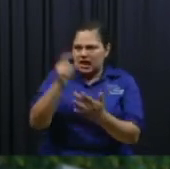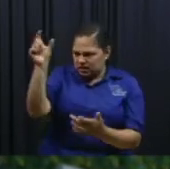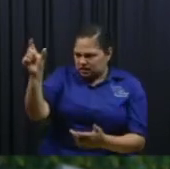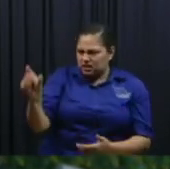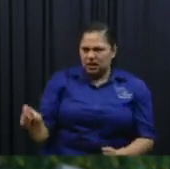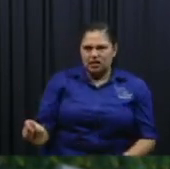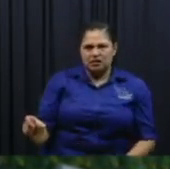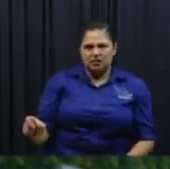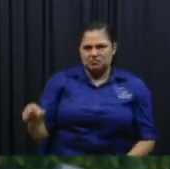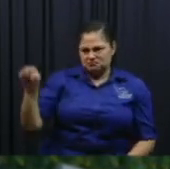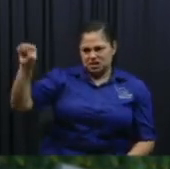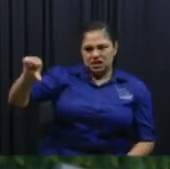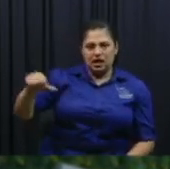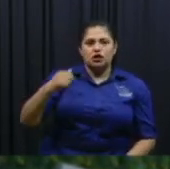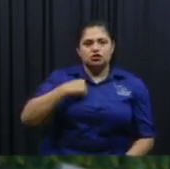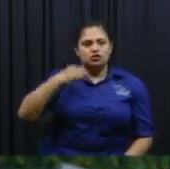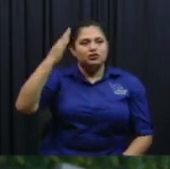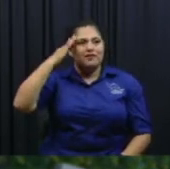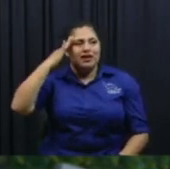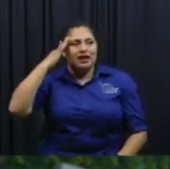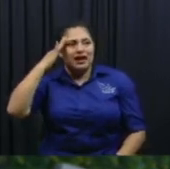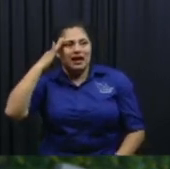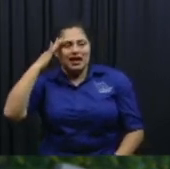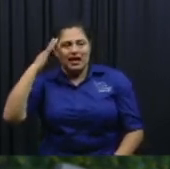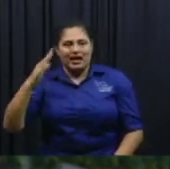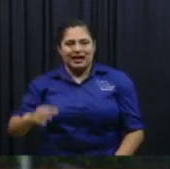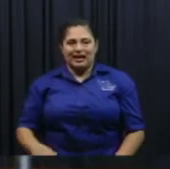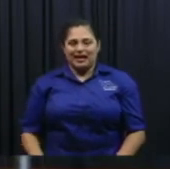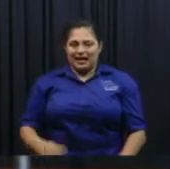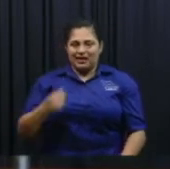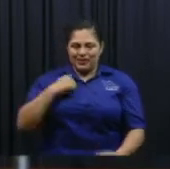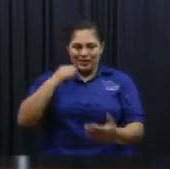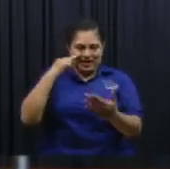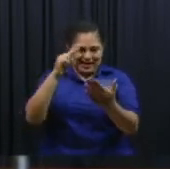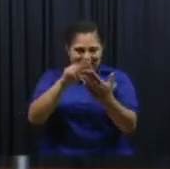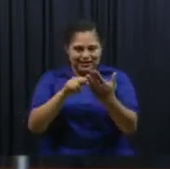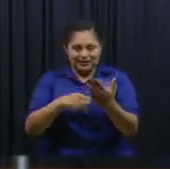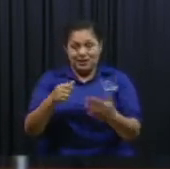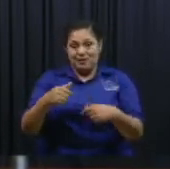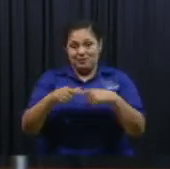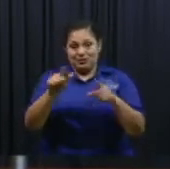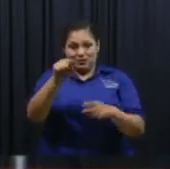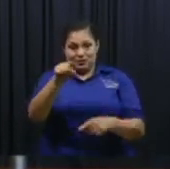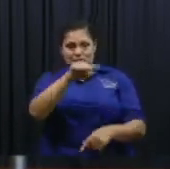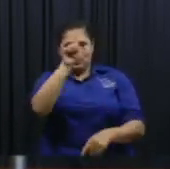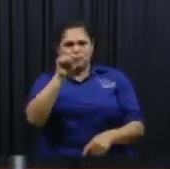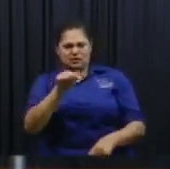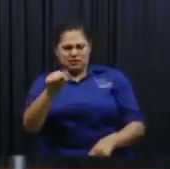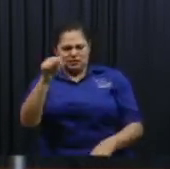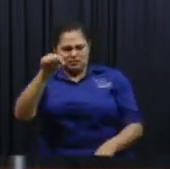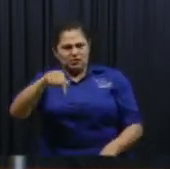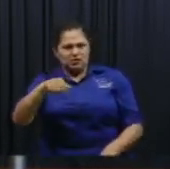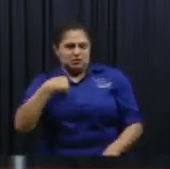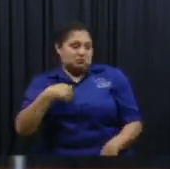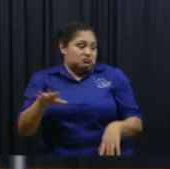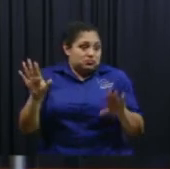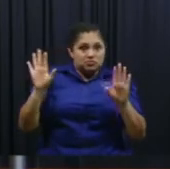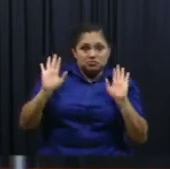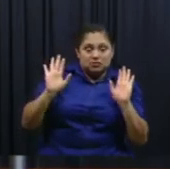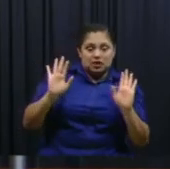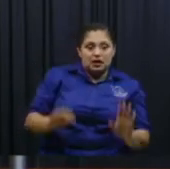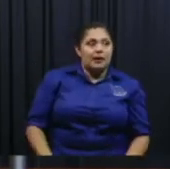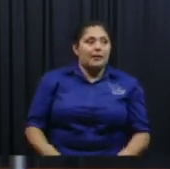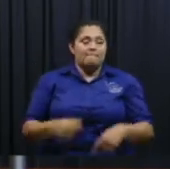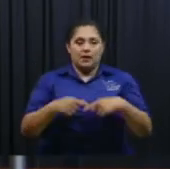que yo sabía que los había leído pero si me los preguntás ahorita no sé de qué eran pero yo se lo repetí en ese momento